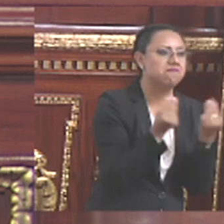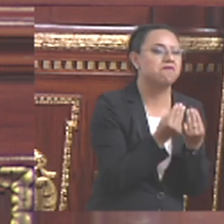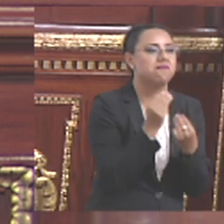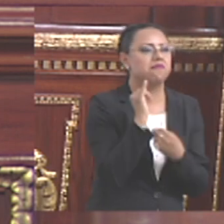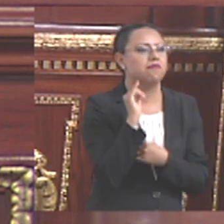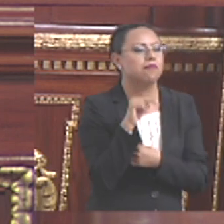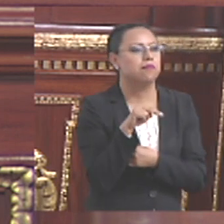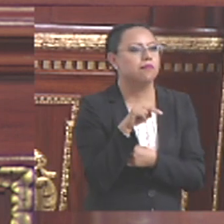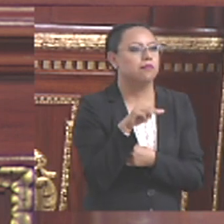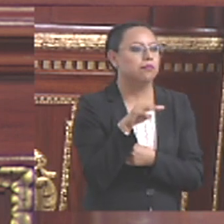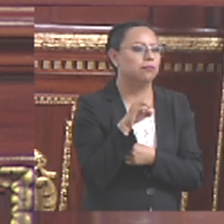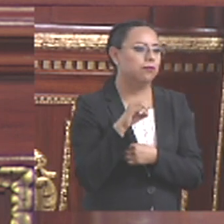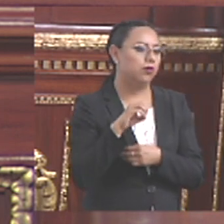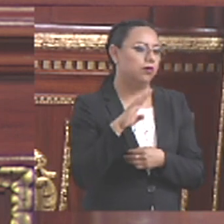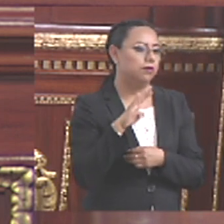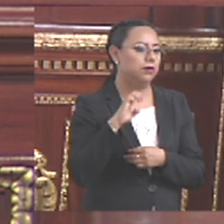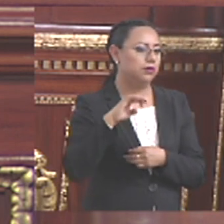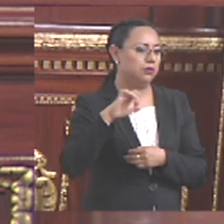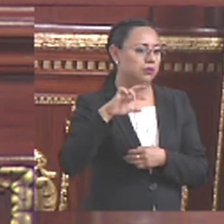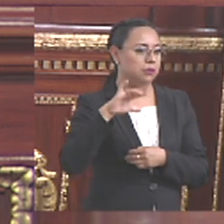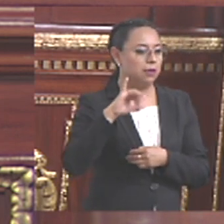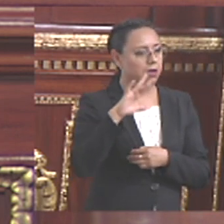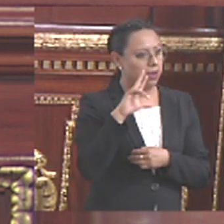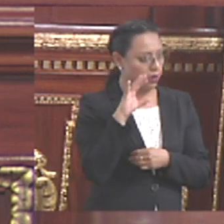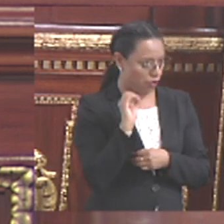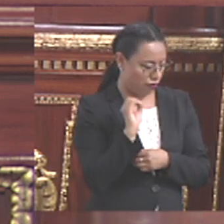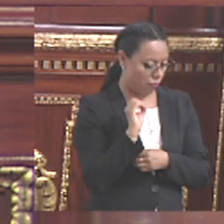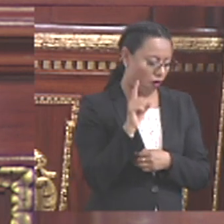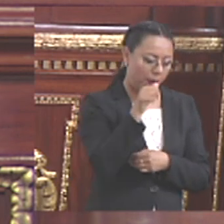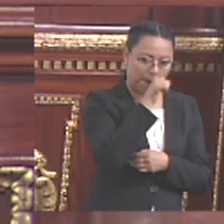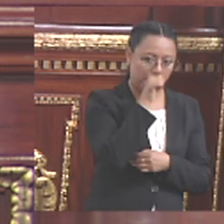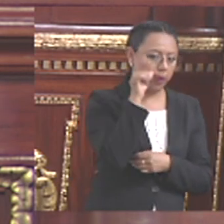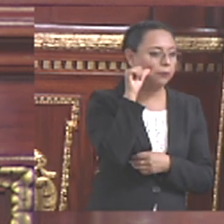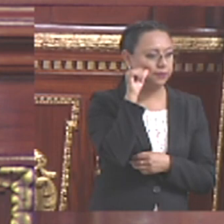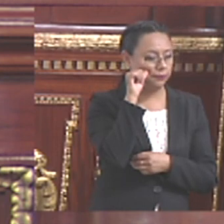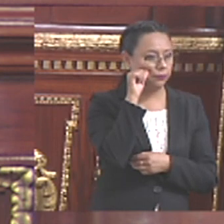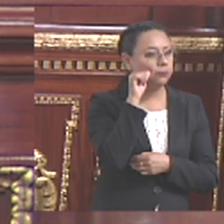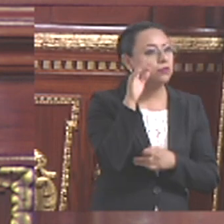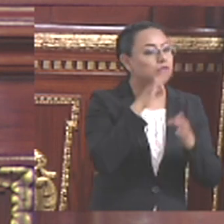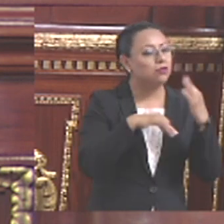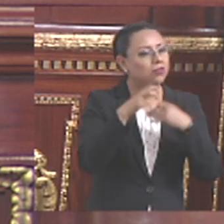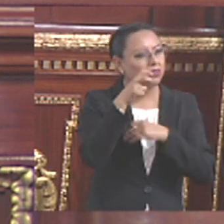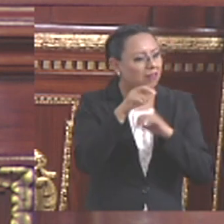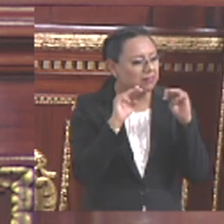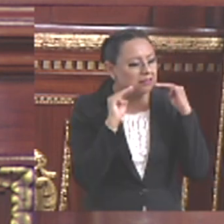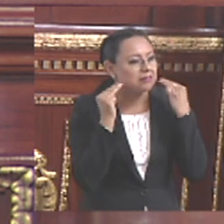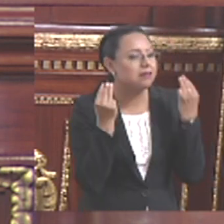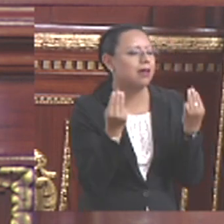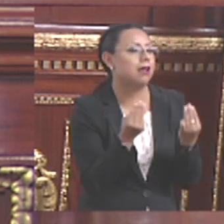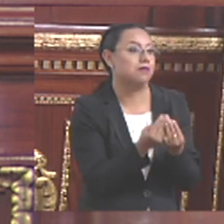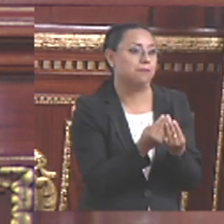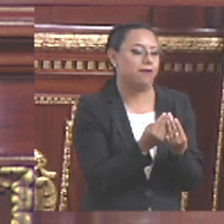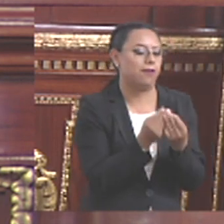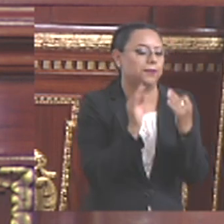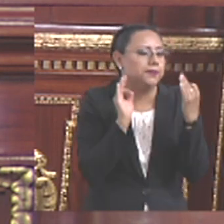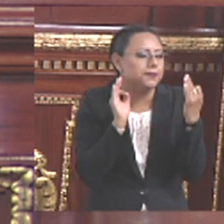Benito Juárez. Y bueno, a este cártel, que es muy cercano,